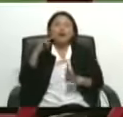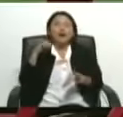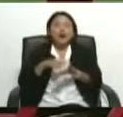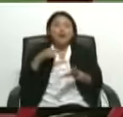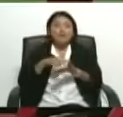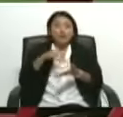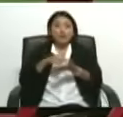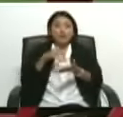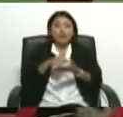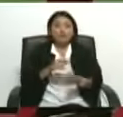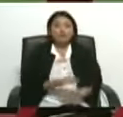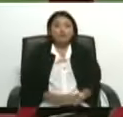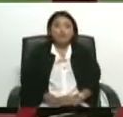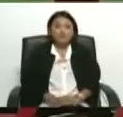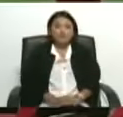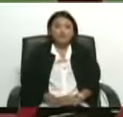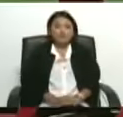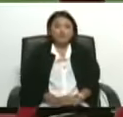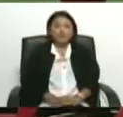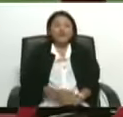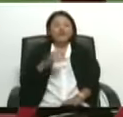Invencible.